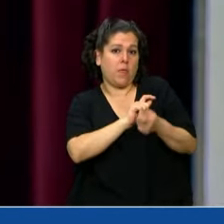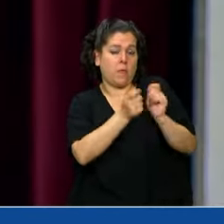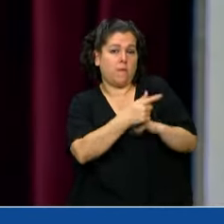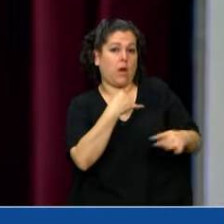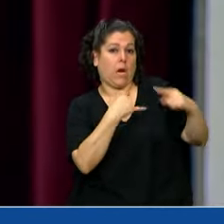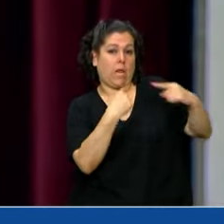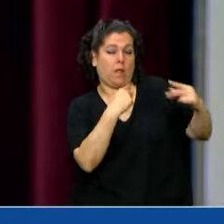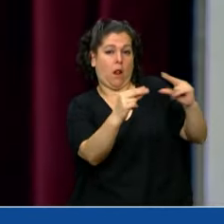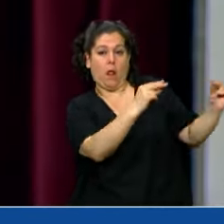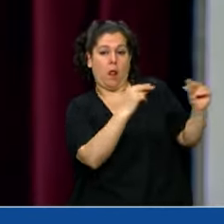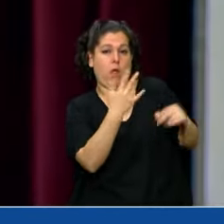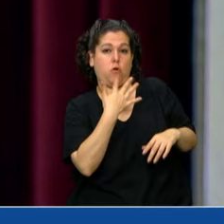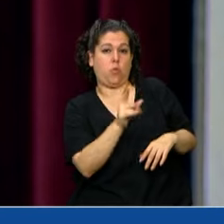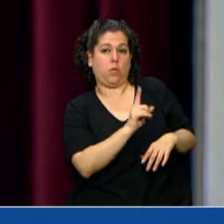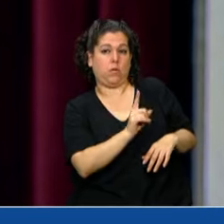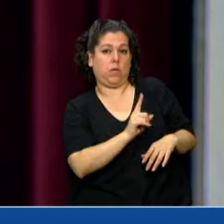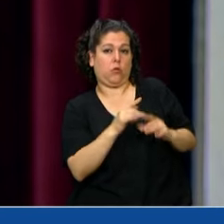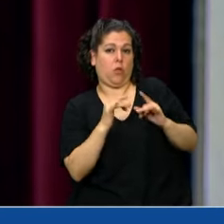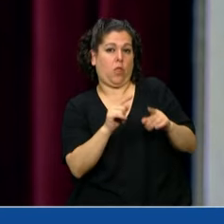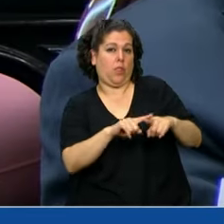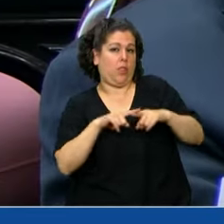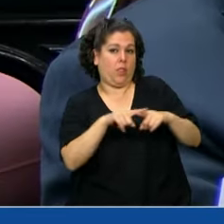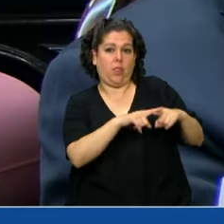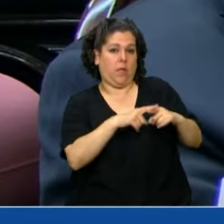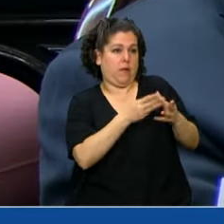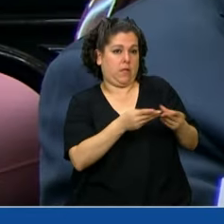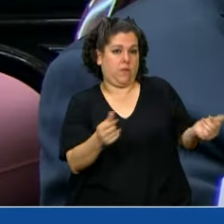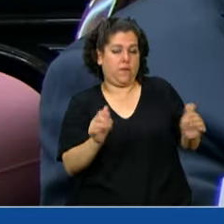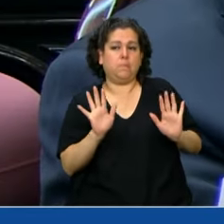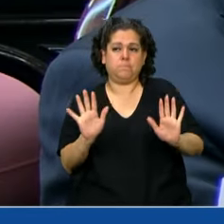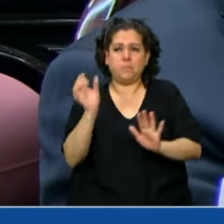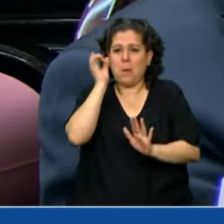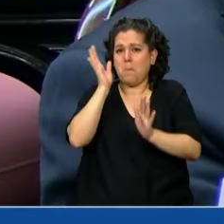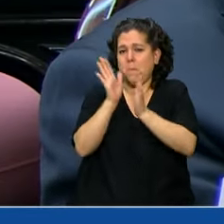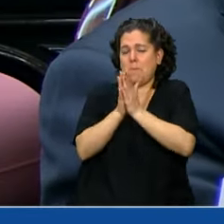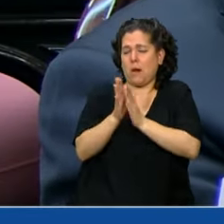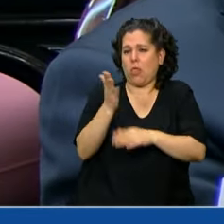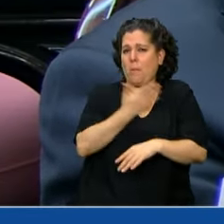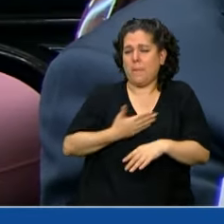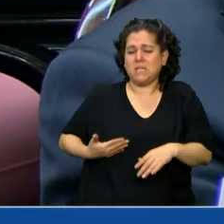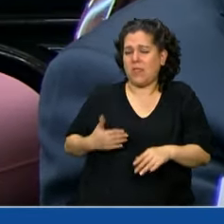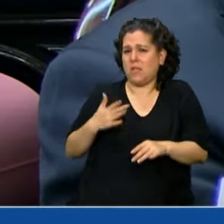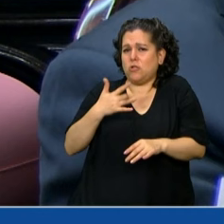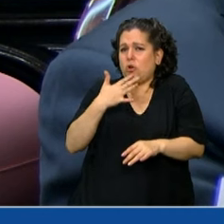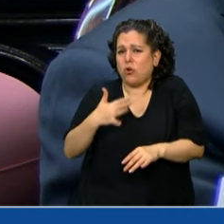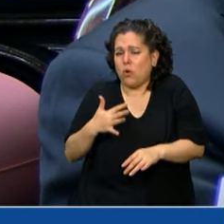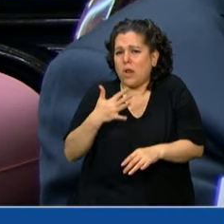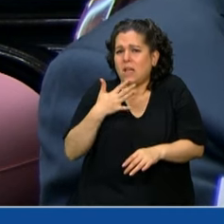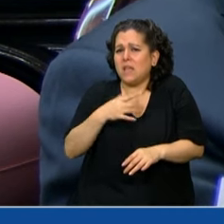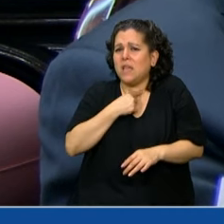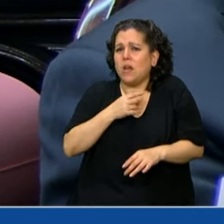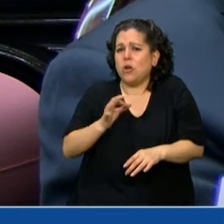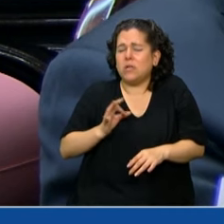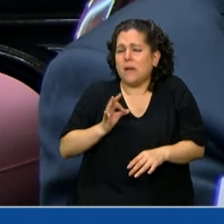no entiendo a ver terminó el debate es que presidenta Discúlpeme Yo también quisiera entender En qué segmento de la